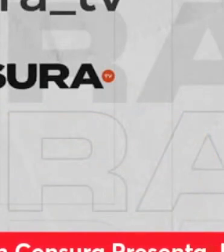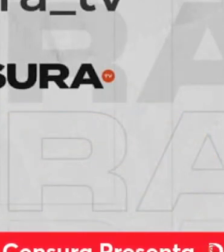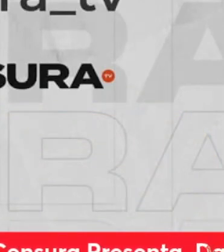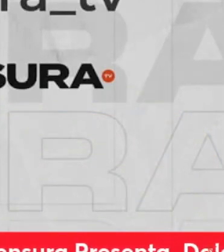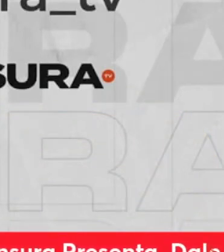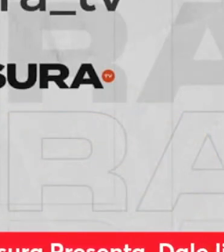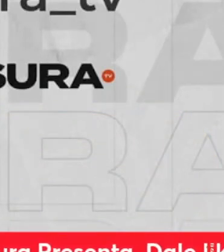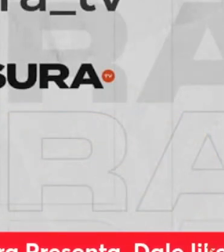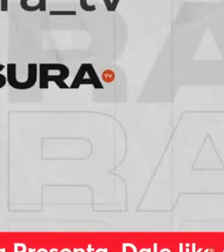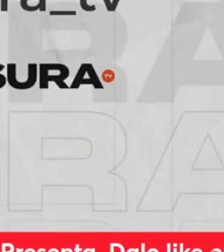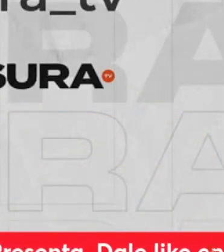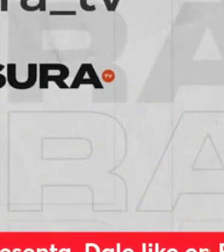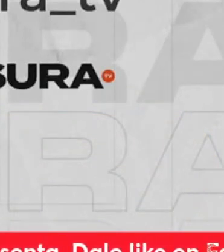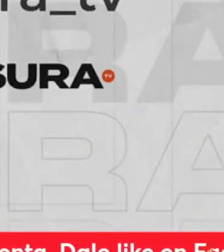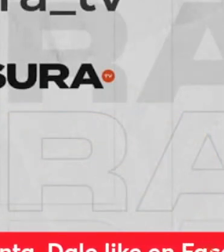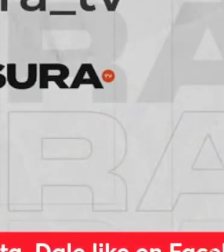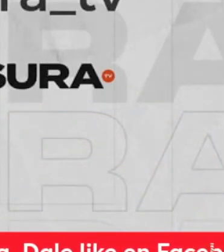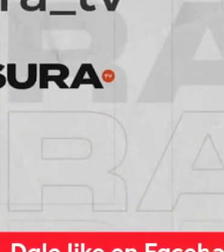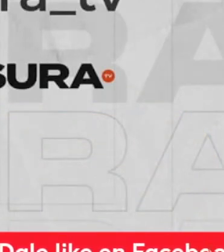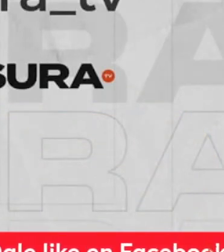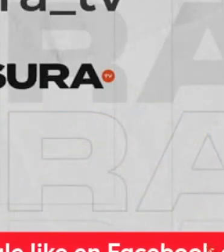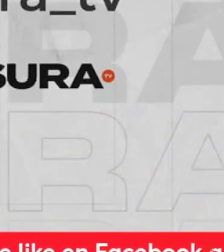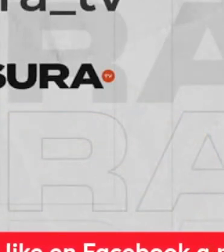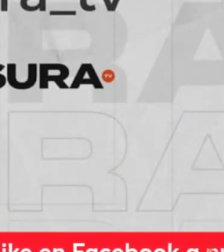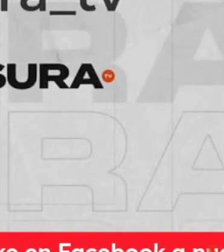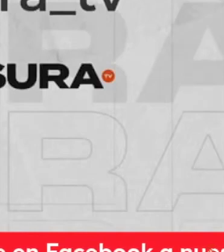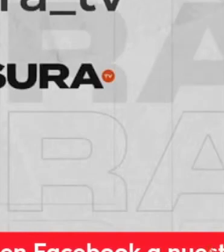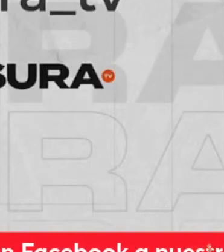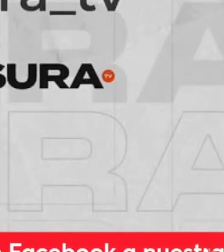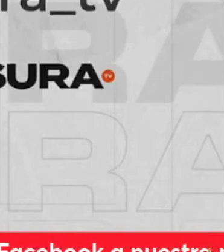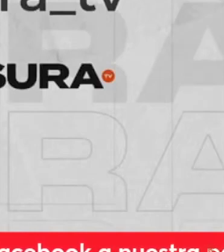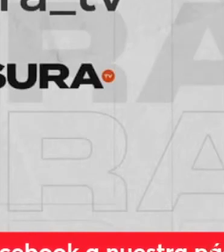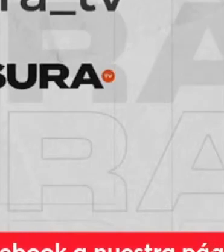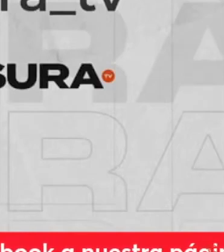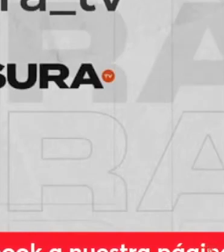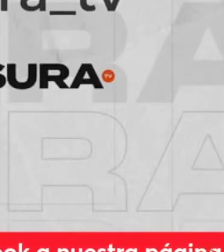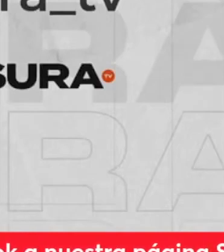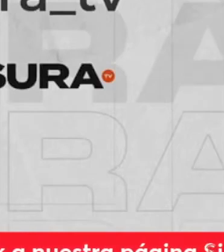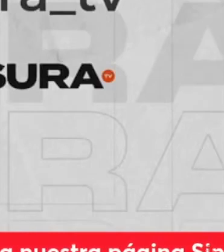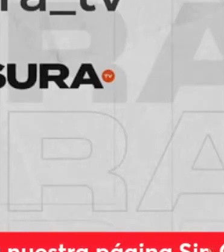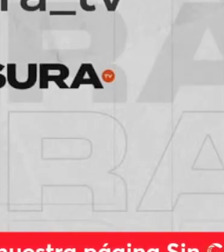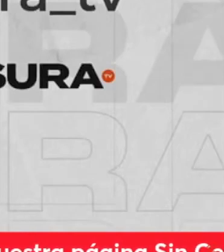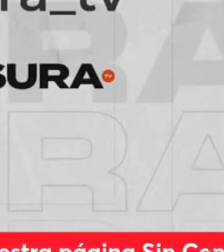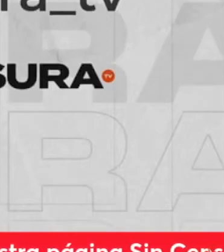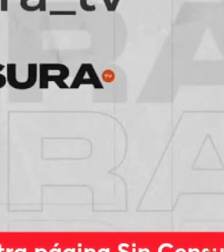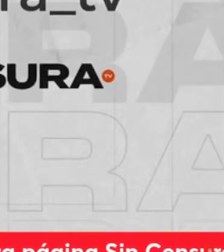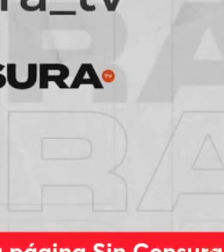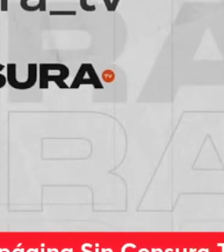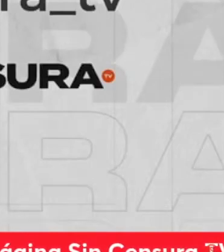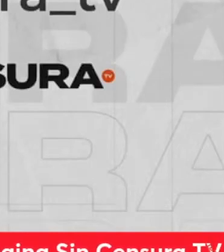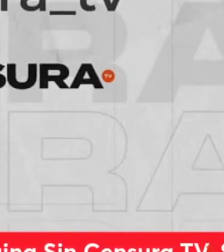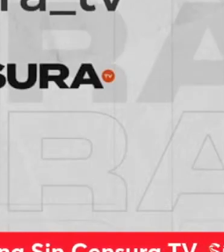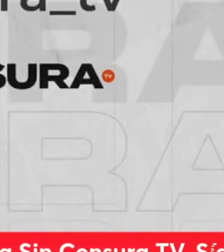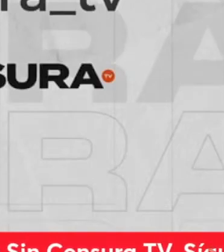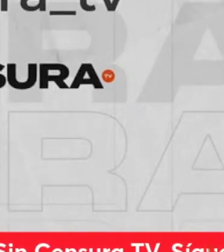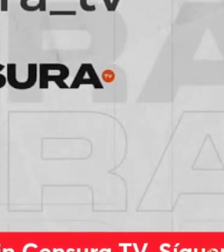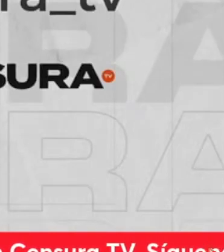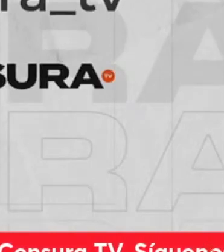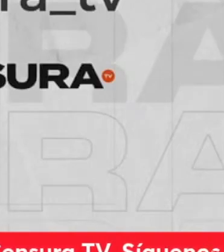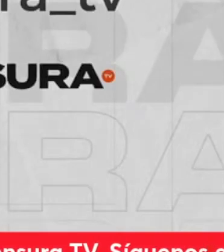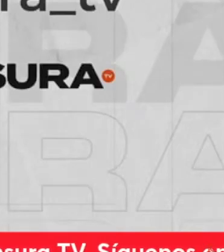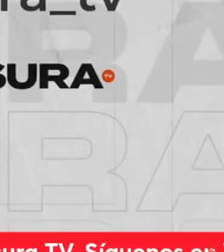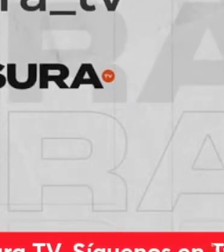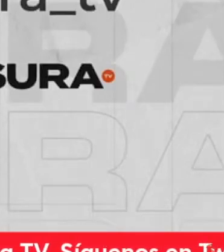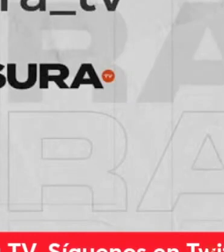también a José Ávila, que nos manda 20 dolarotes, apenitas nos lo acaba de mandar. También hizo, creo que La